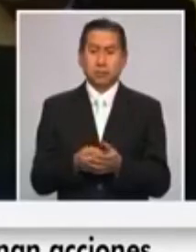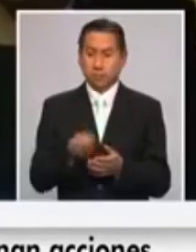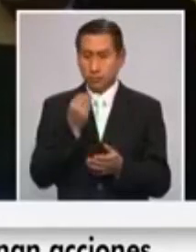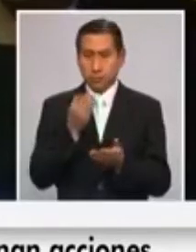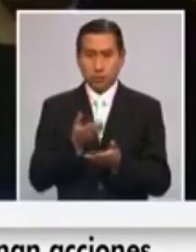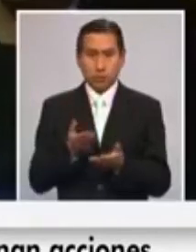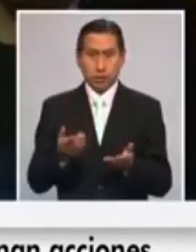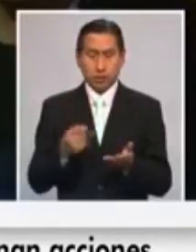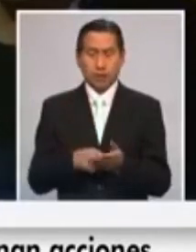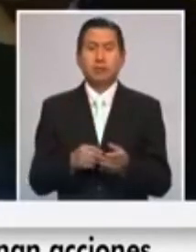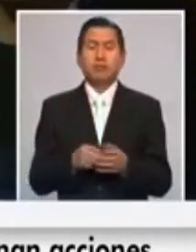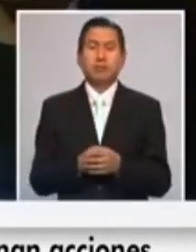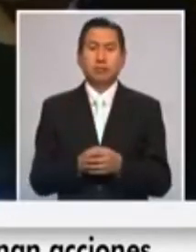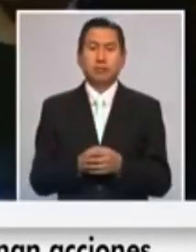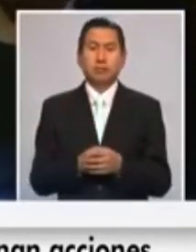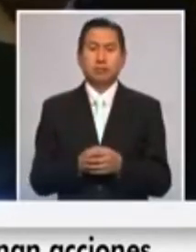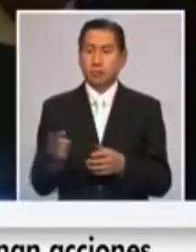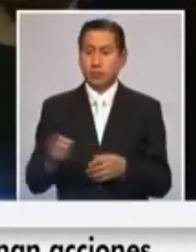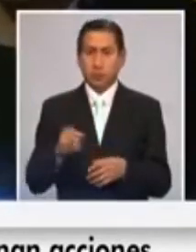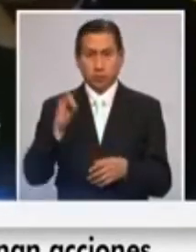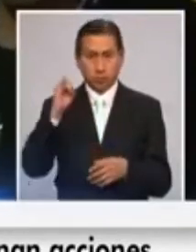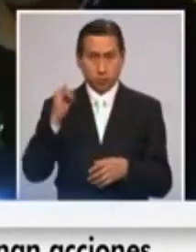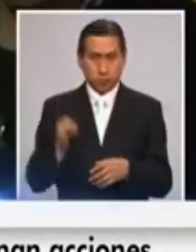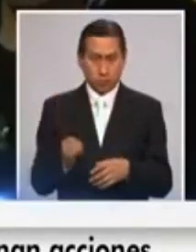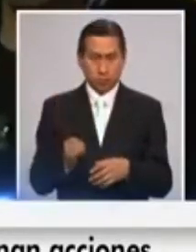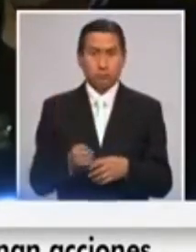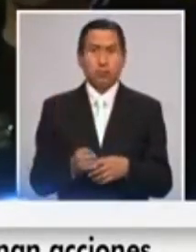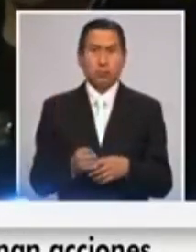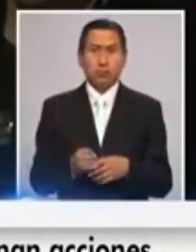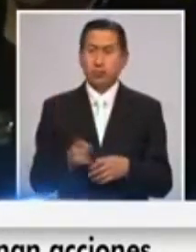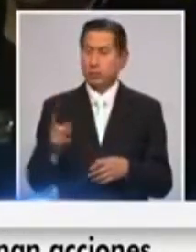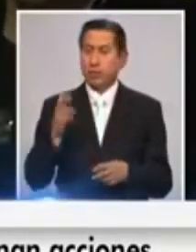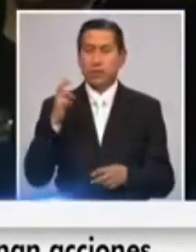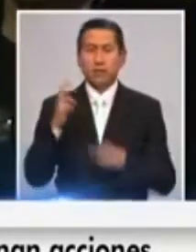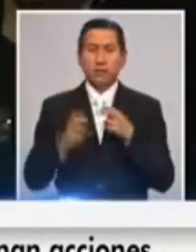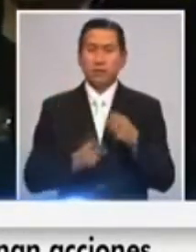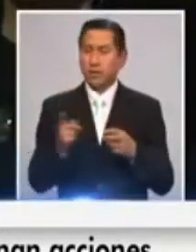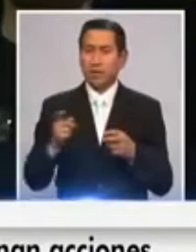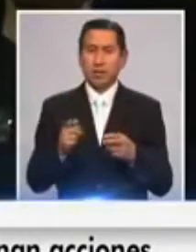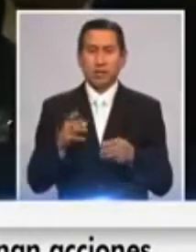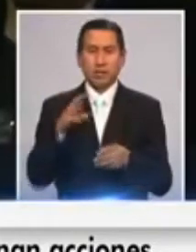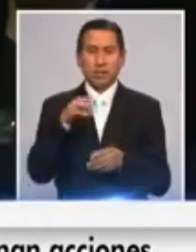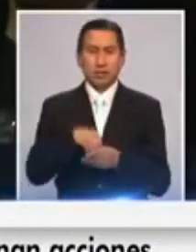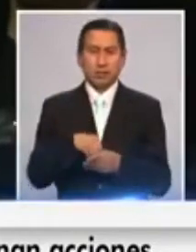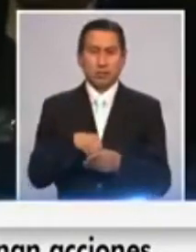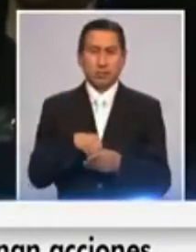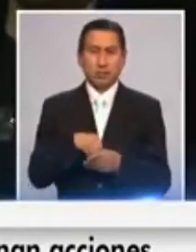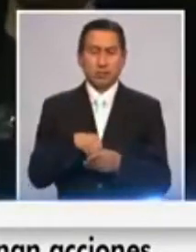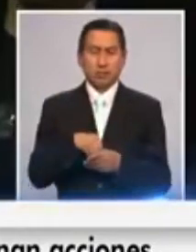alimentos los días jueves en la feria más conocida dentro del